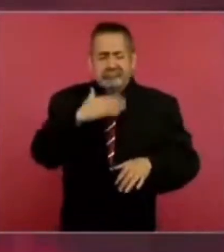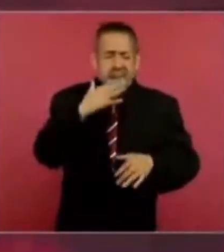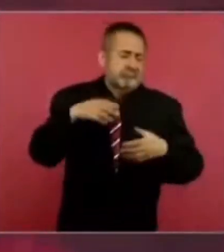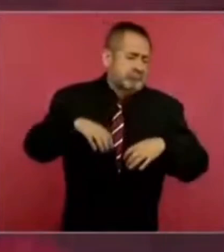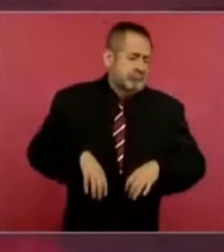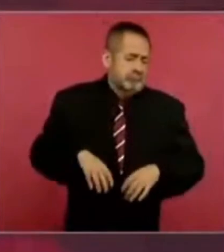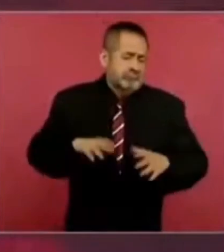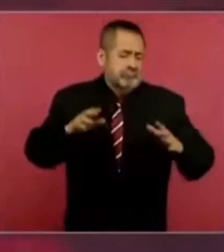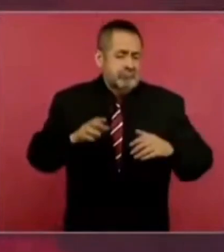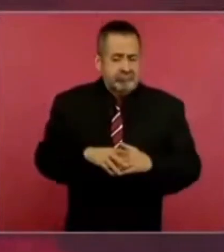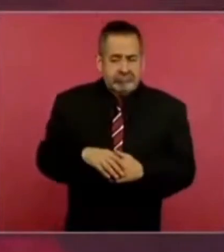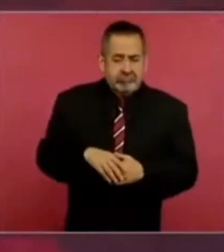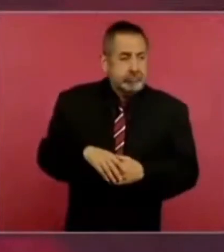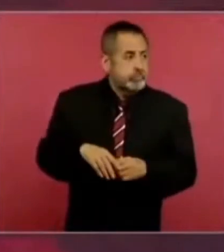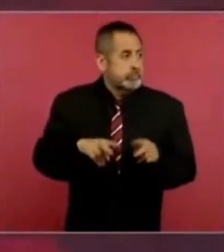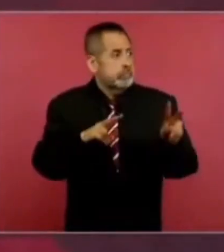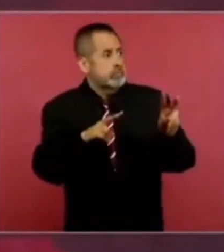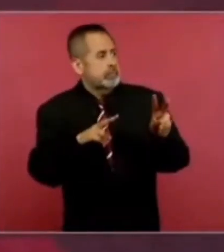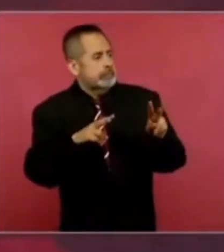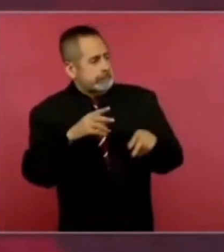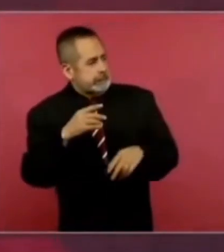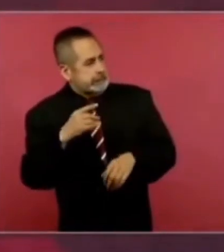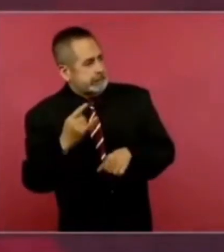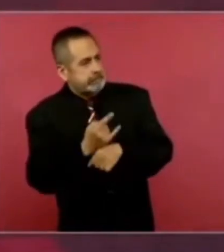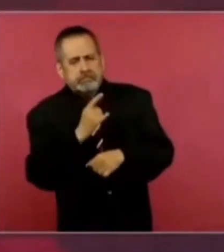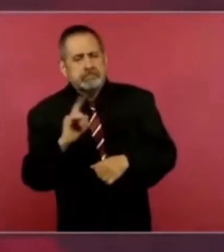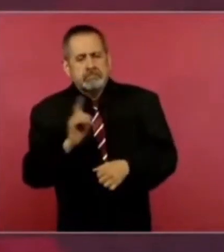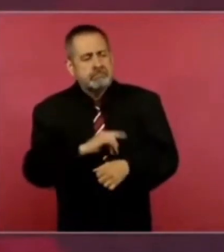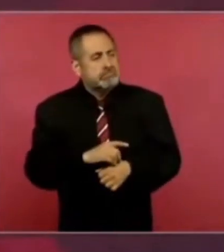no perdían su respetabilidad.